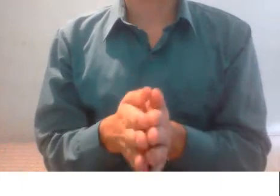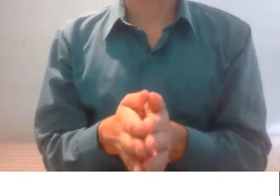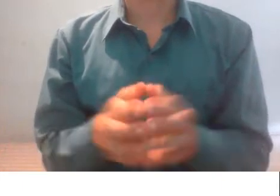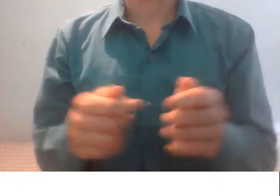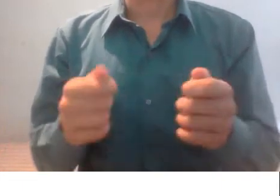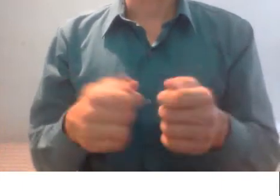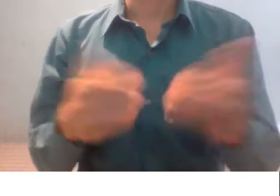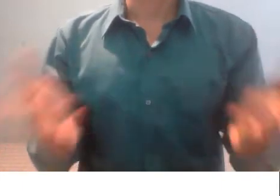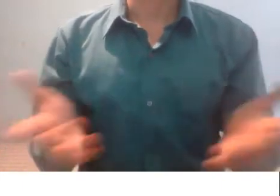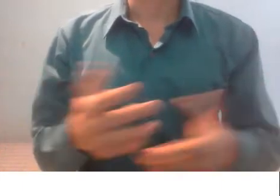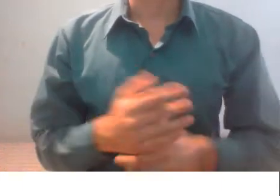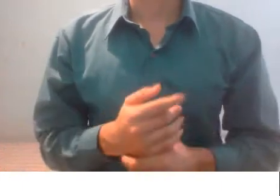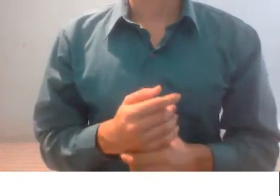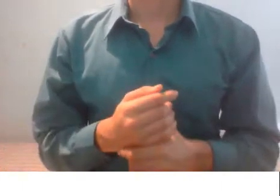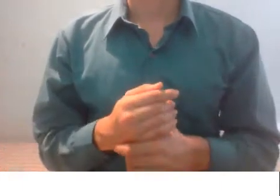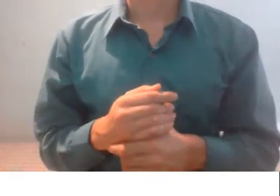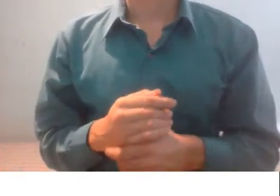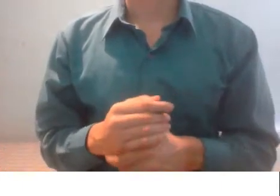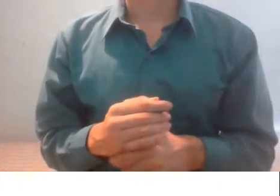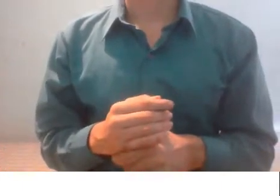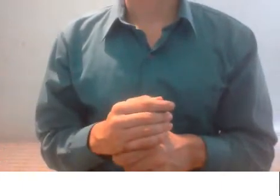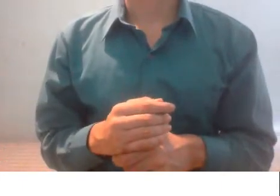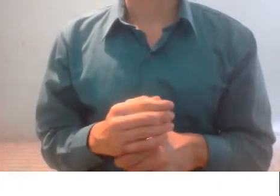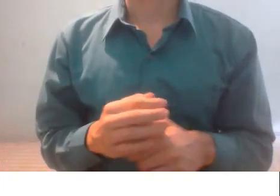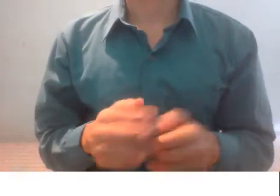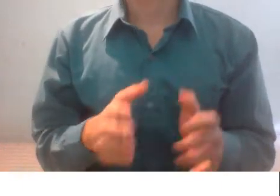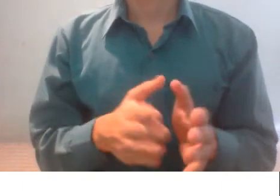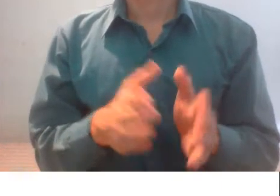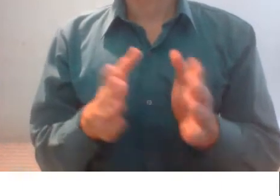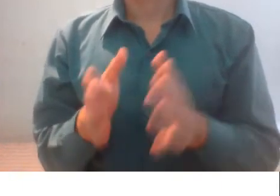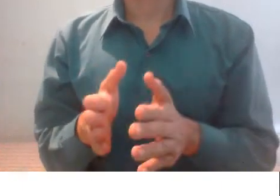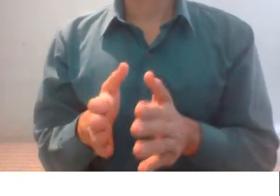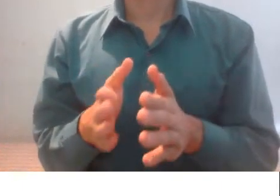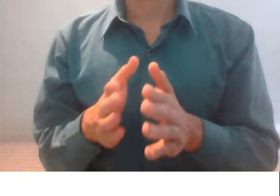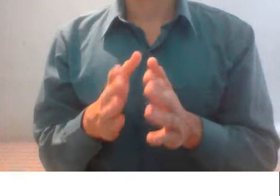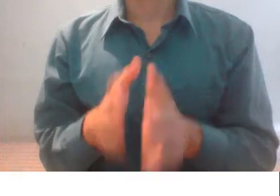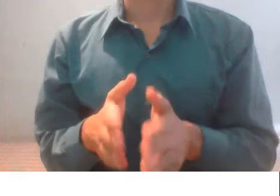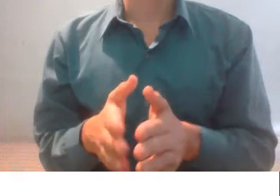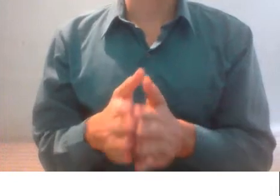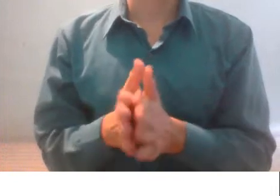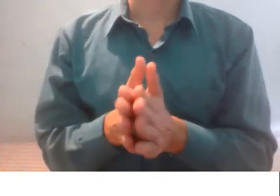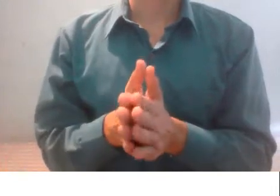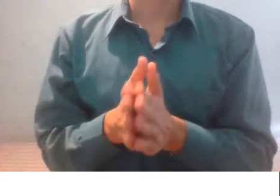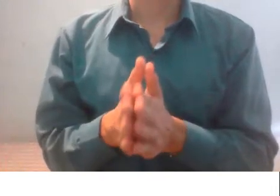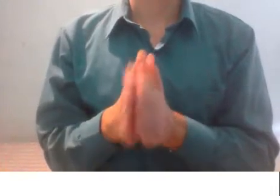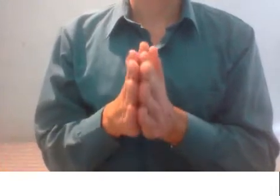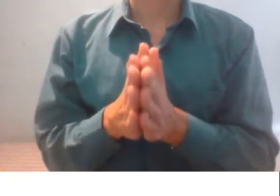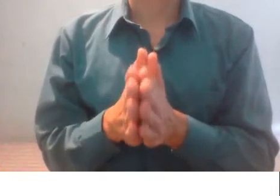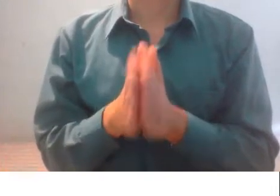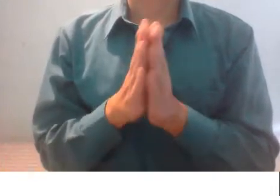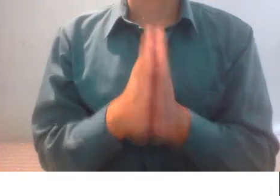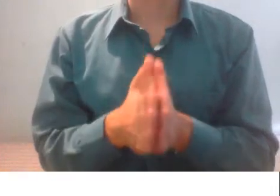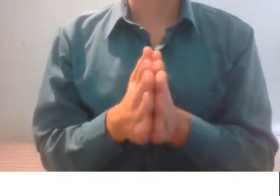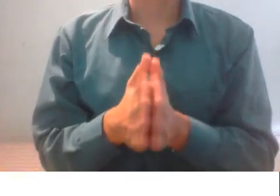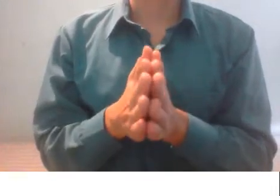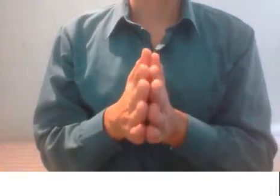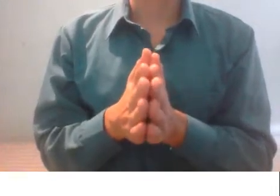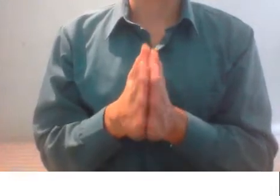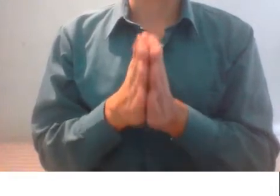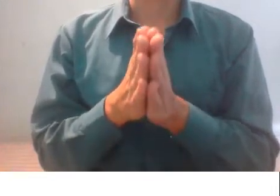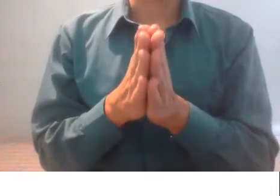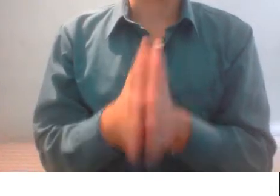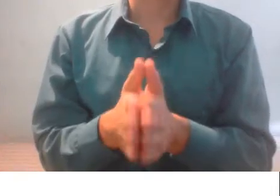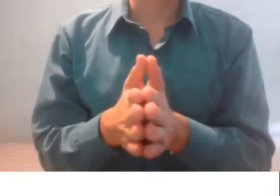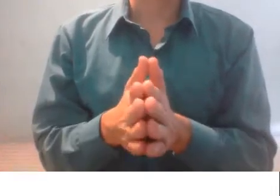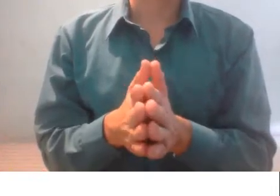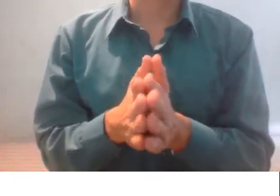esta empresa. Y por el momento lo que estamos viendo es que no veo de que los inversionistas vayan directamente hacia esa empresa, porque